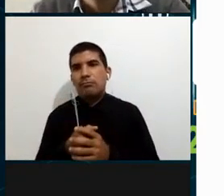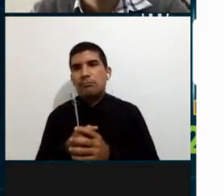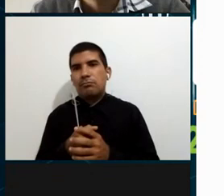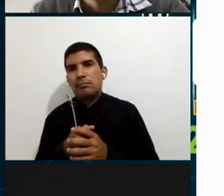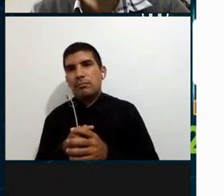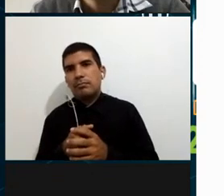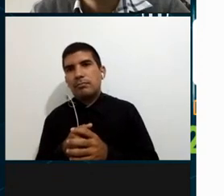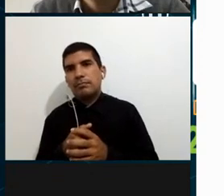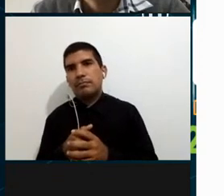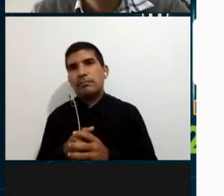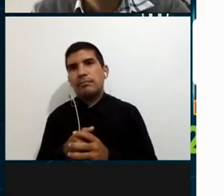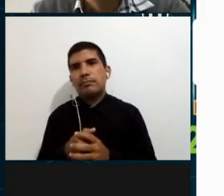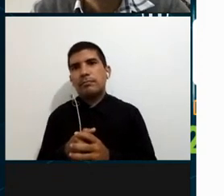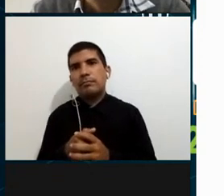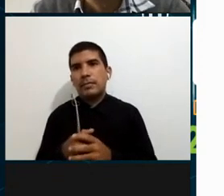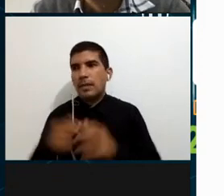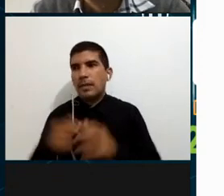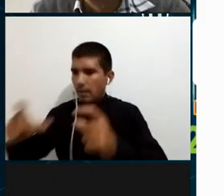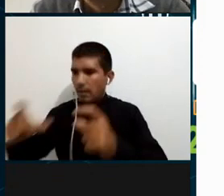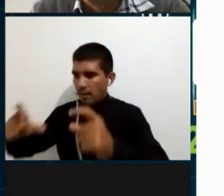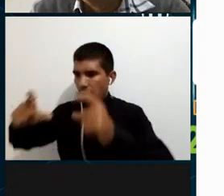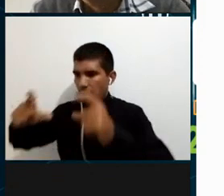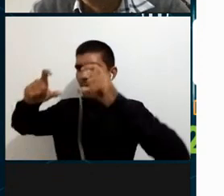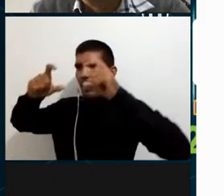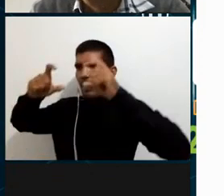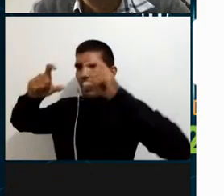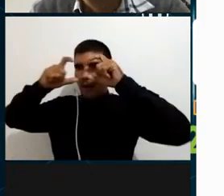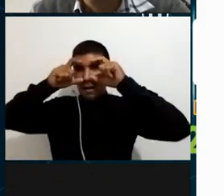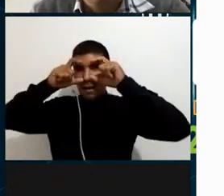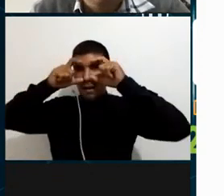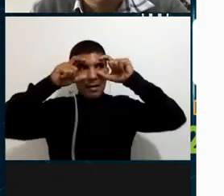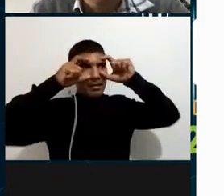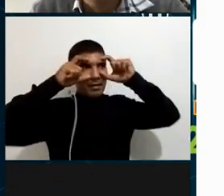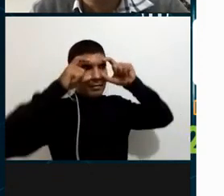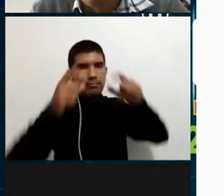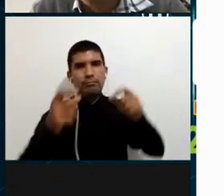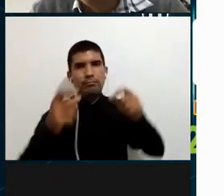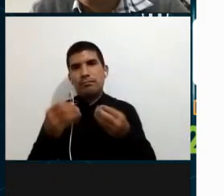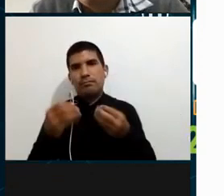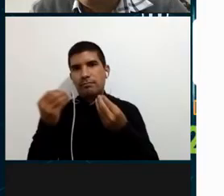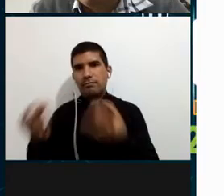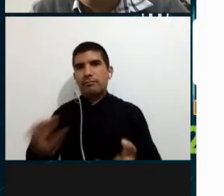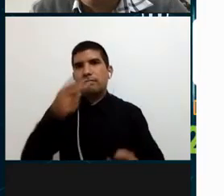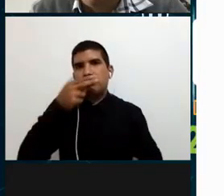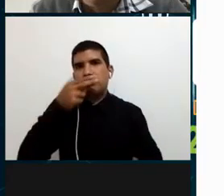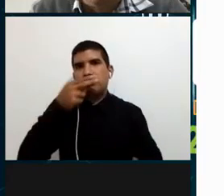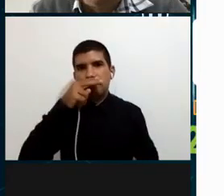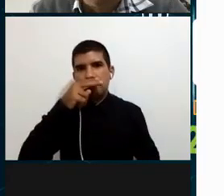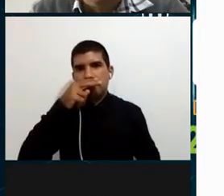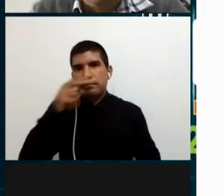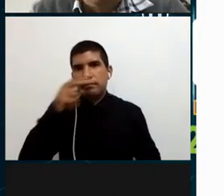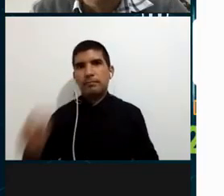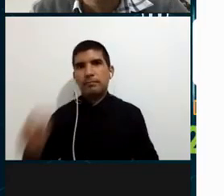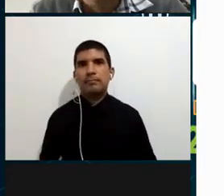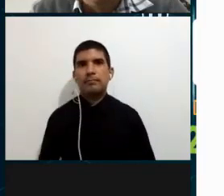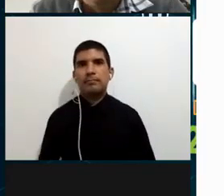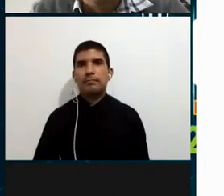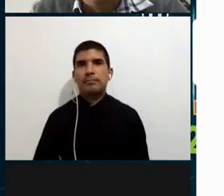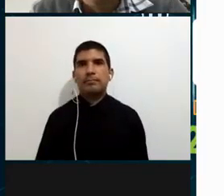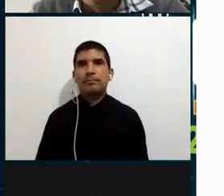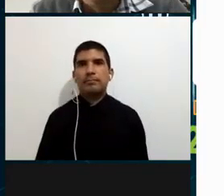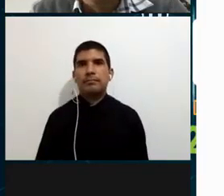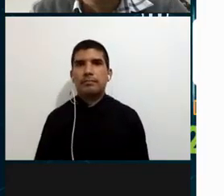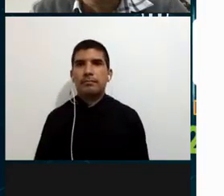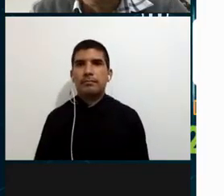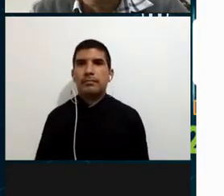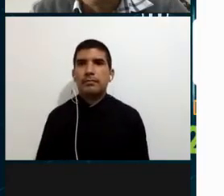da. Que compartiste la ventana y no la pantalla Ah, entera. ya, no compartir la pantalla Eso, entera. no